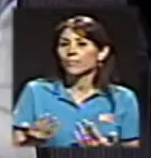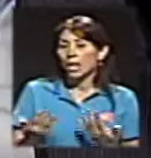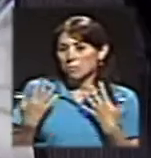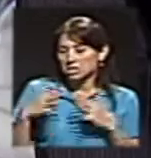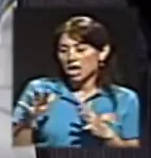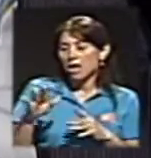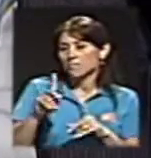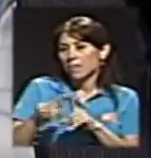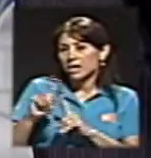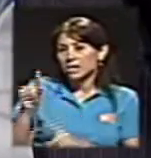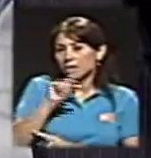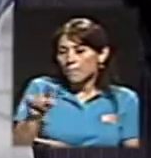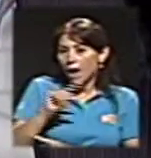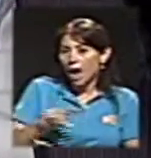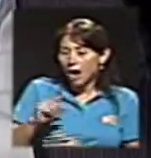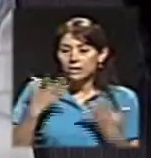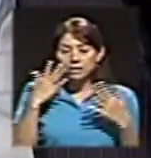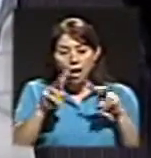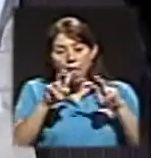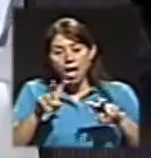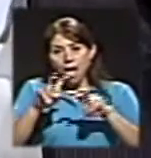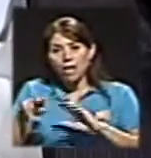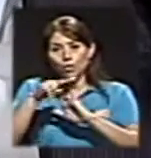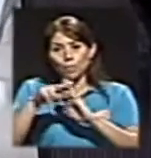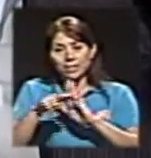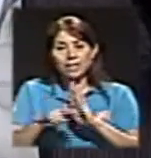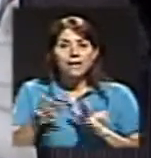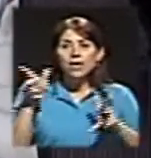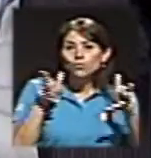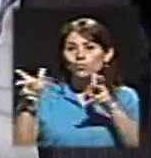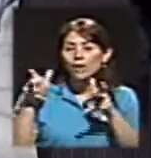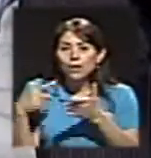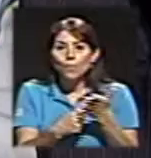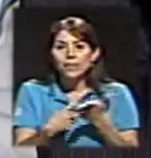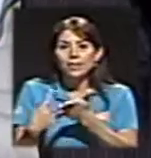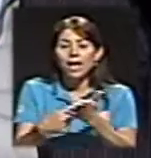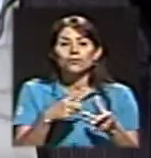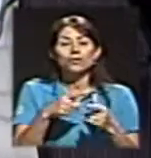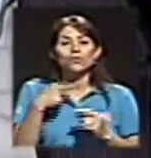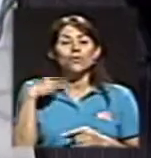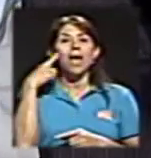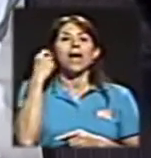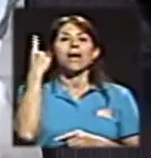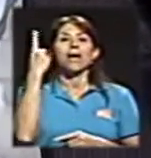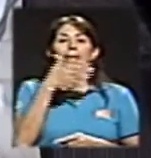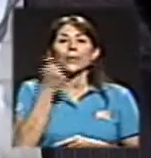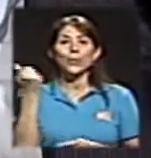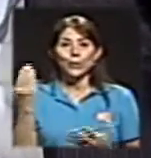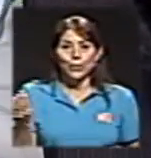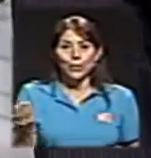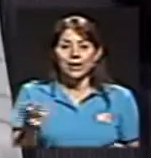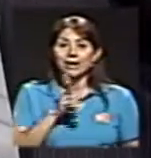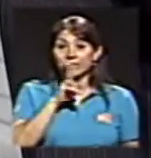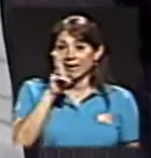varias semanas y de digerir la normativa y de escuchar los comentarios, uno va racionalizando de alguna forma mejor el argumento. En realidad